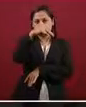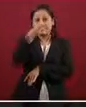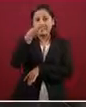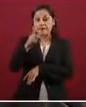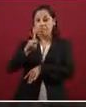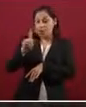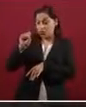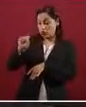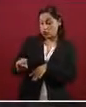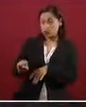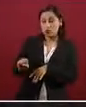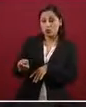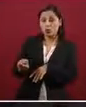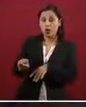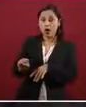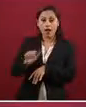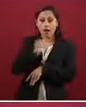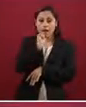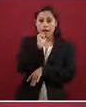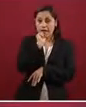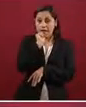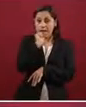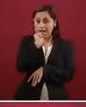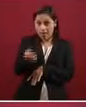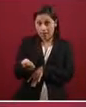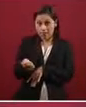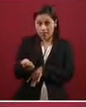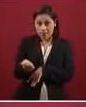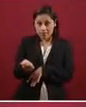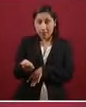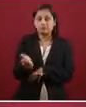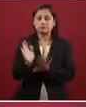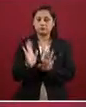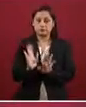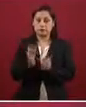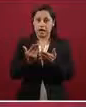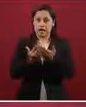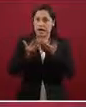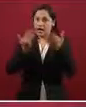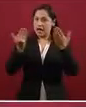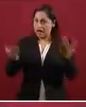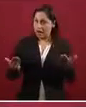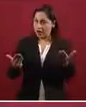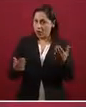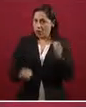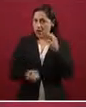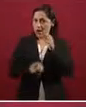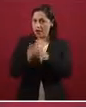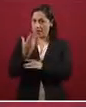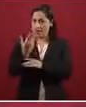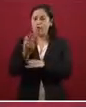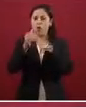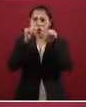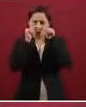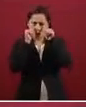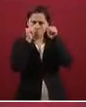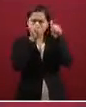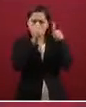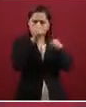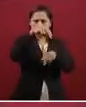ahora, sin dejar de atender el norte y el centro, ya le llegó también